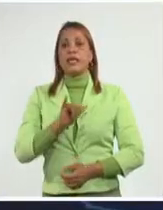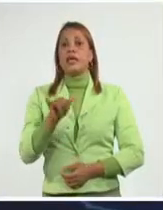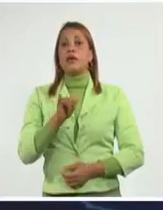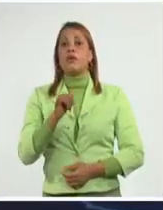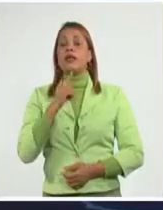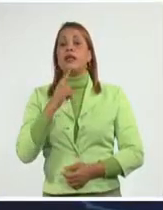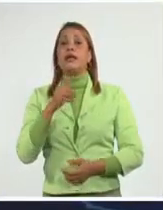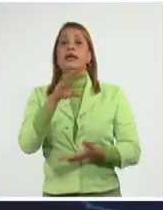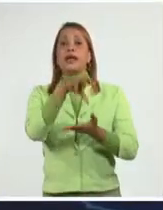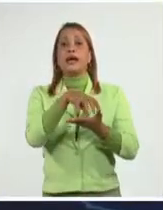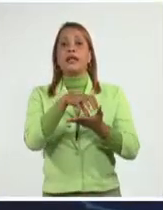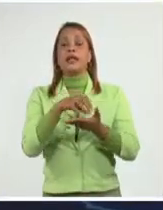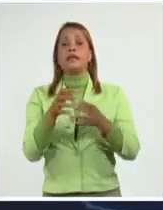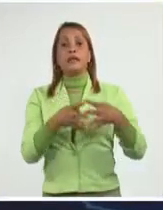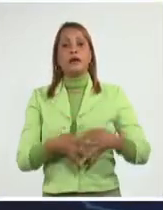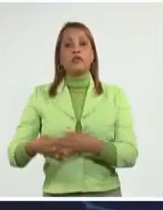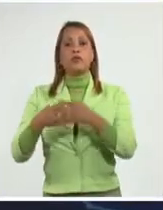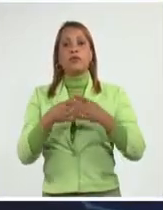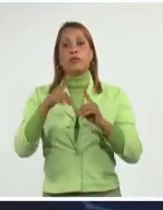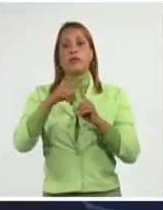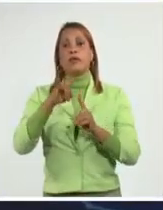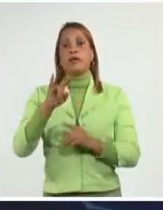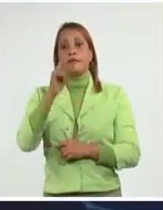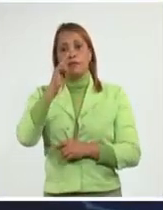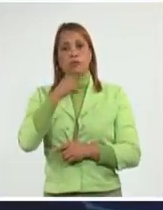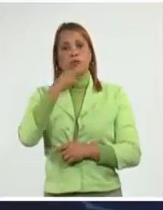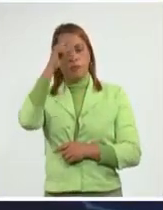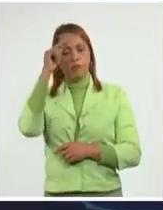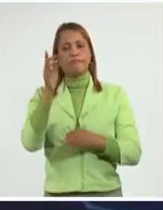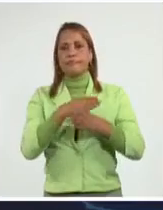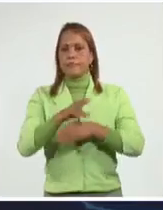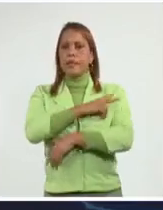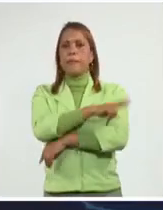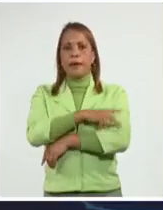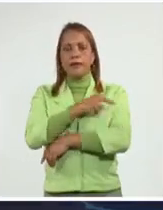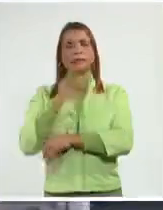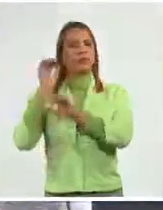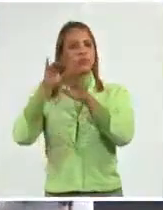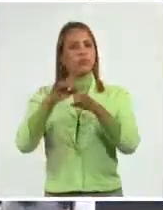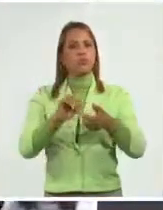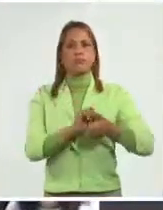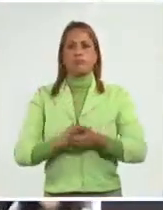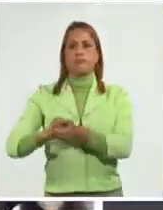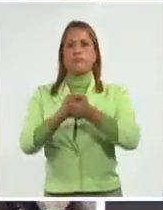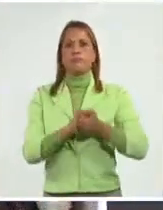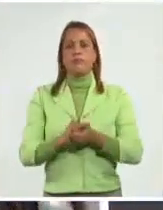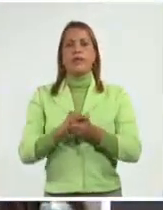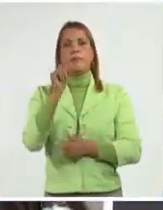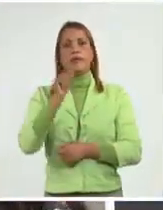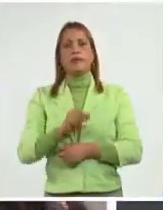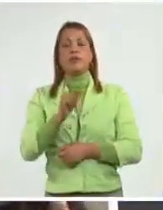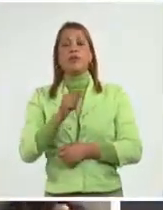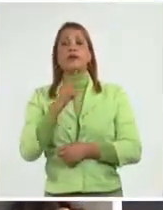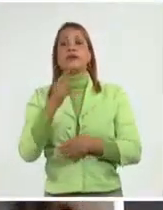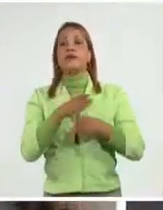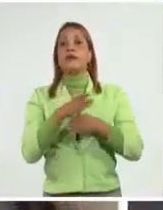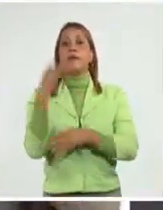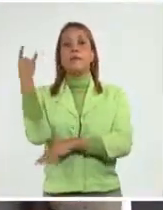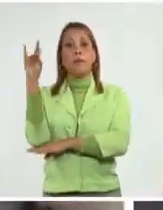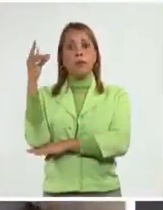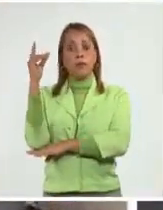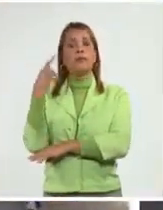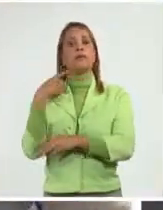Unidos, Canadá y Latinoamérica tienen lugar caravanas de solidaridad este domingo. Residentes en Santa Cruz, Bolivia, se dieron cita para